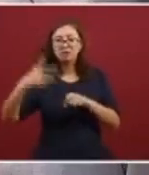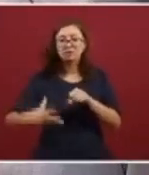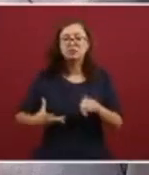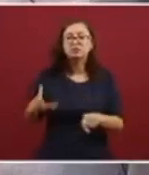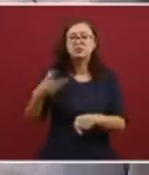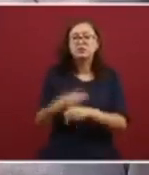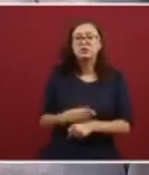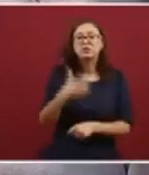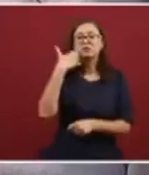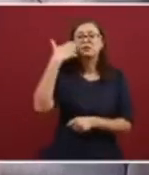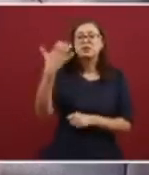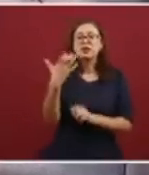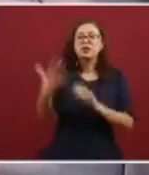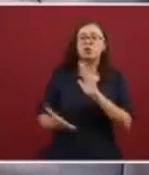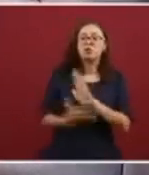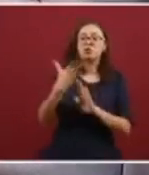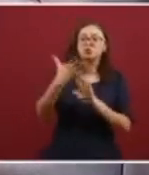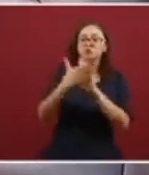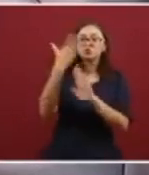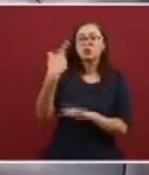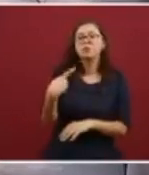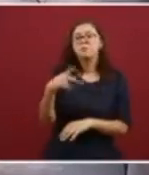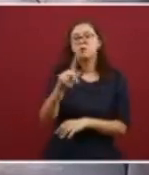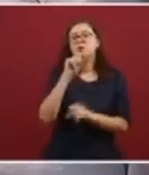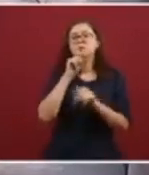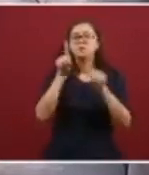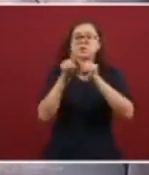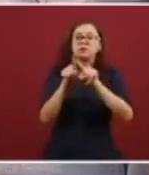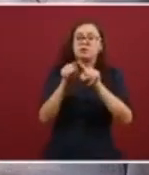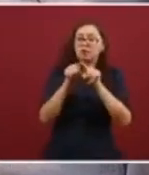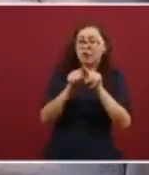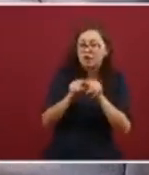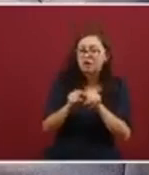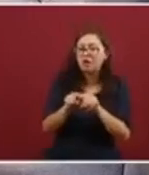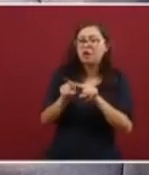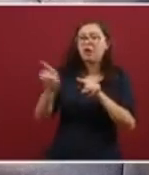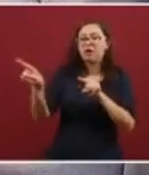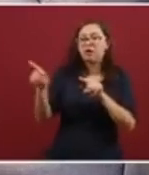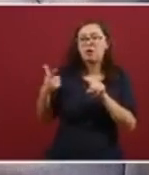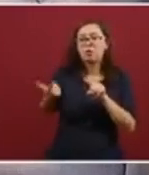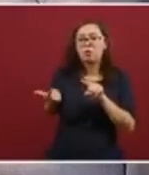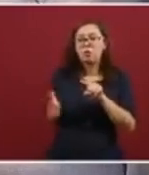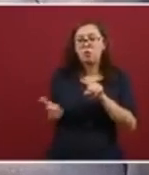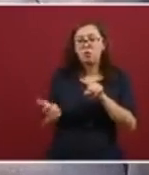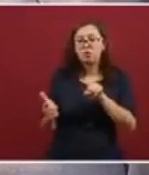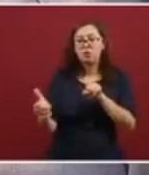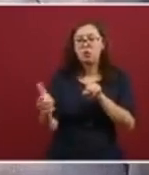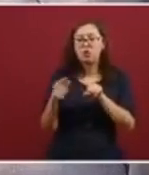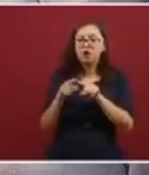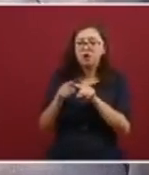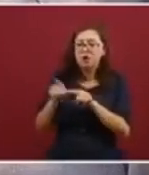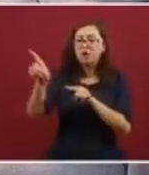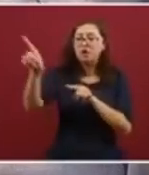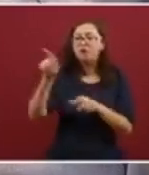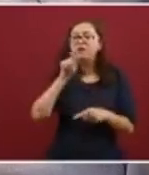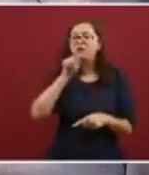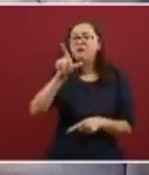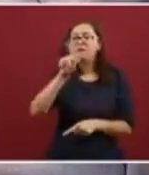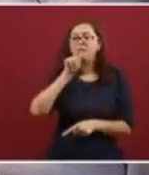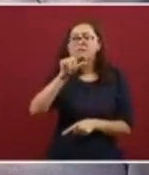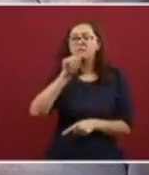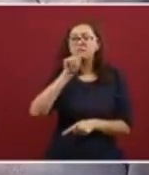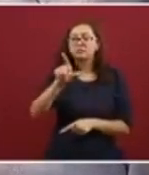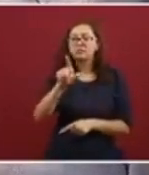que se construya, pero que haya una extensión directa a Guanajuato y a Jalisco.